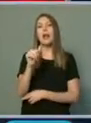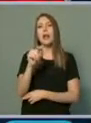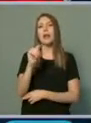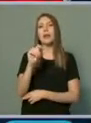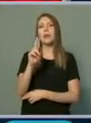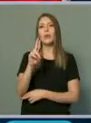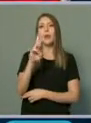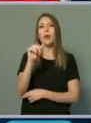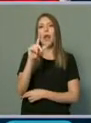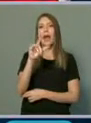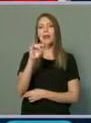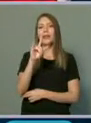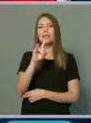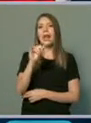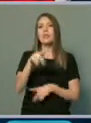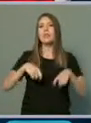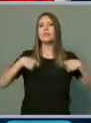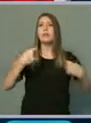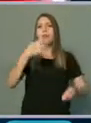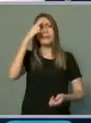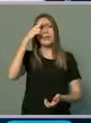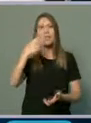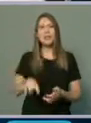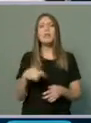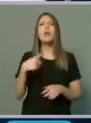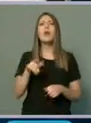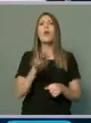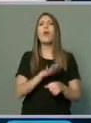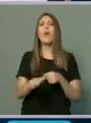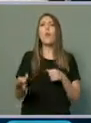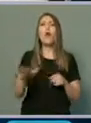factores que hacen que no te otorguen la nacionalidad?